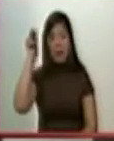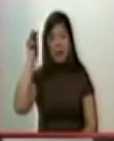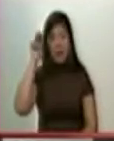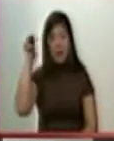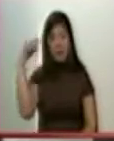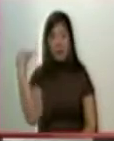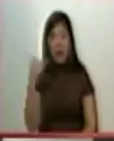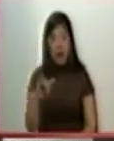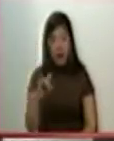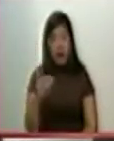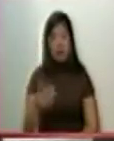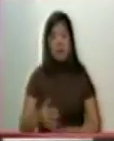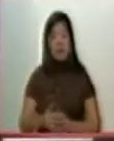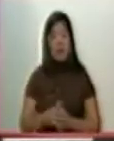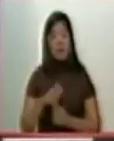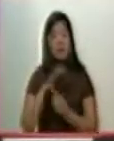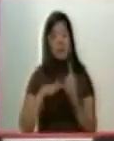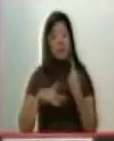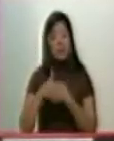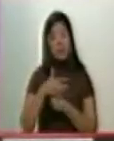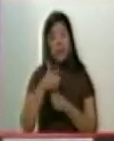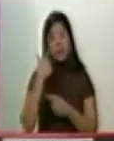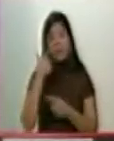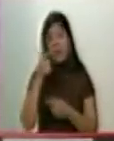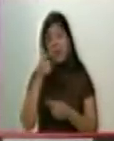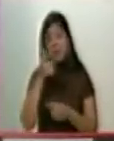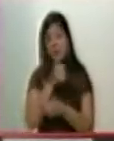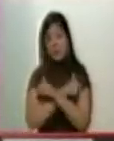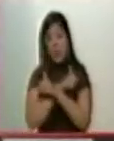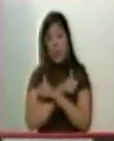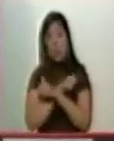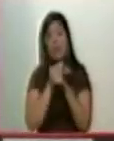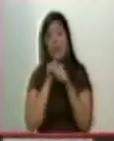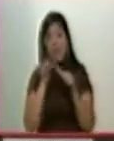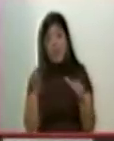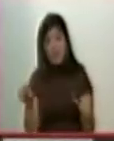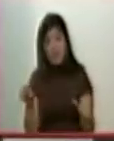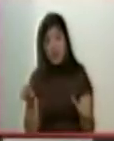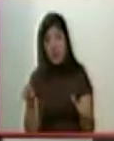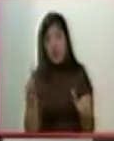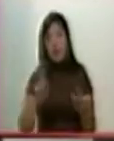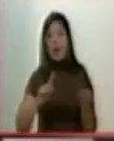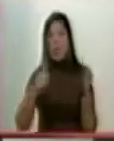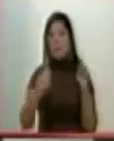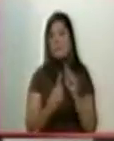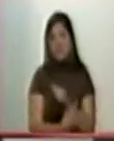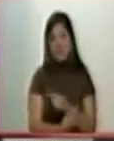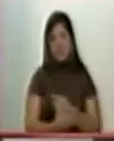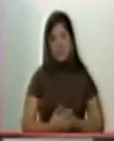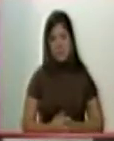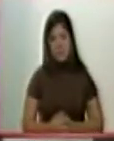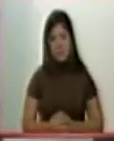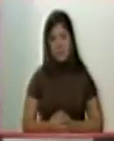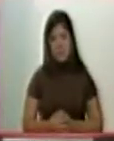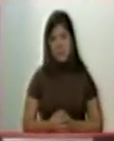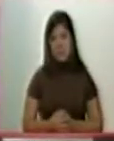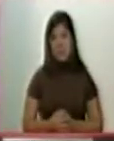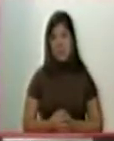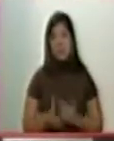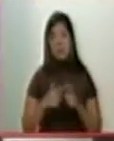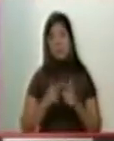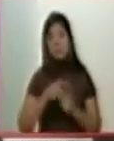tenían esa condición de suplente fijo, pasarlos a interino. Y hemos